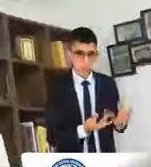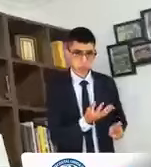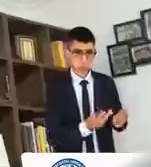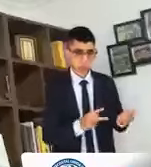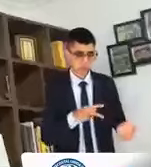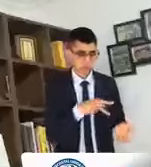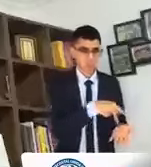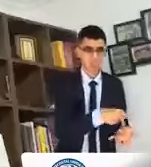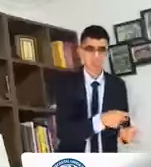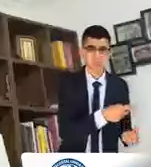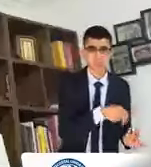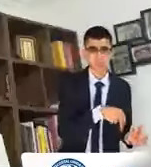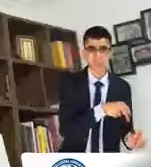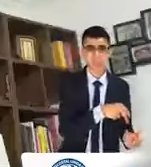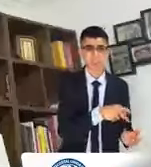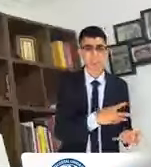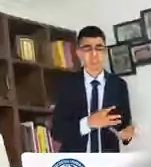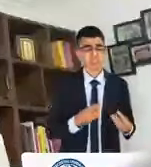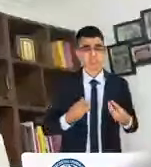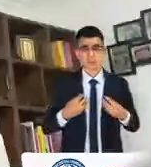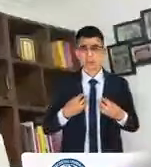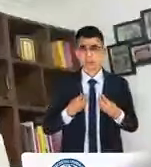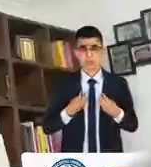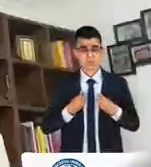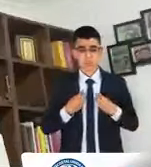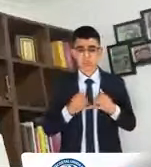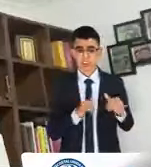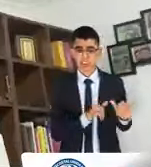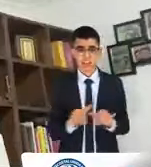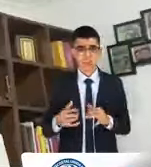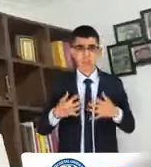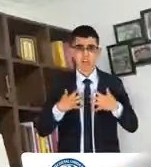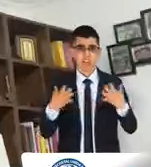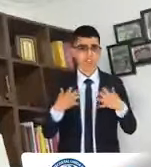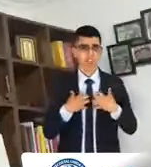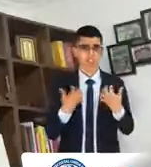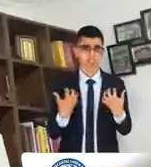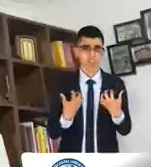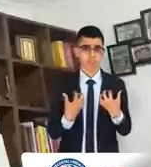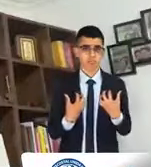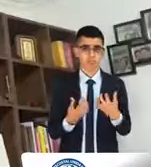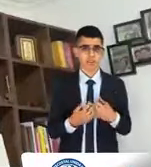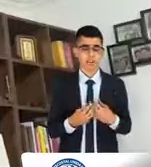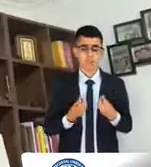No, ni de animal. Las mascotas sobreviven mejor que él.